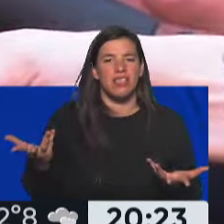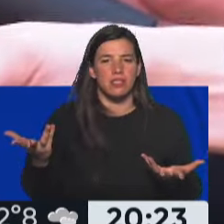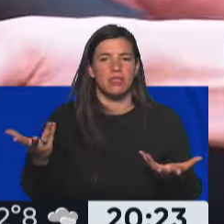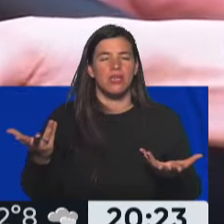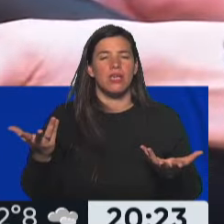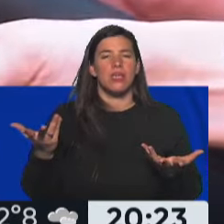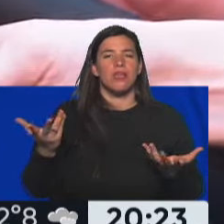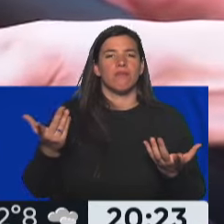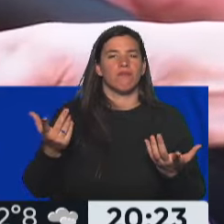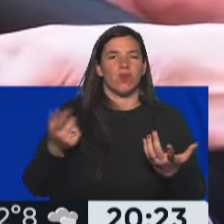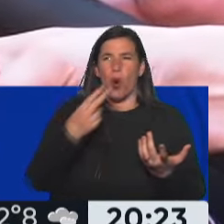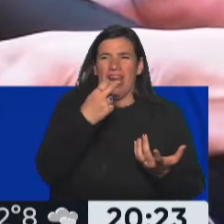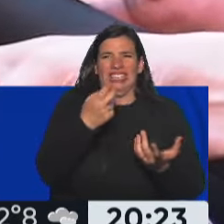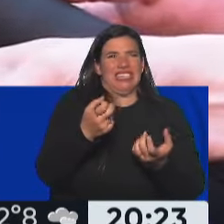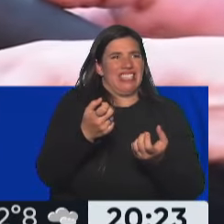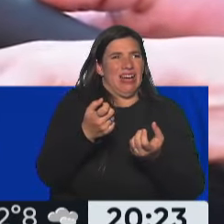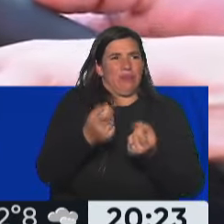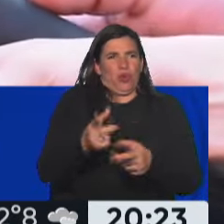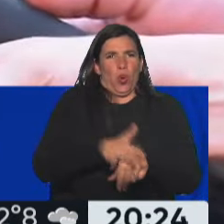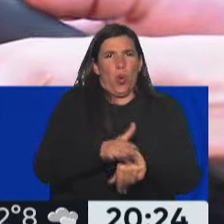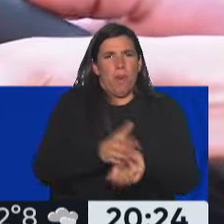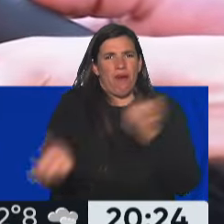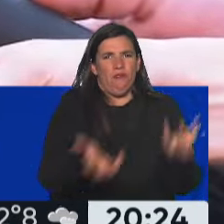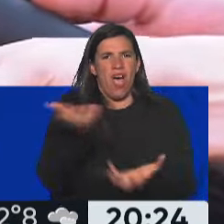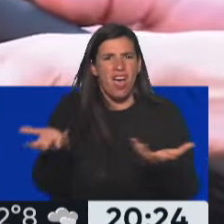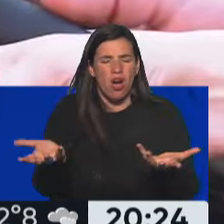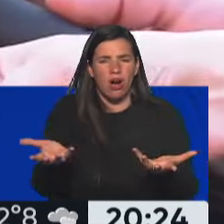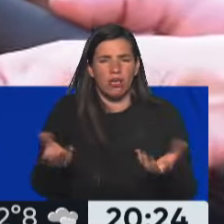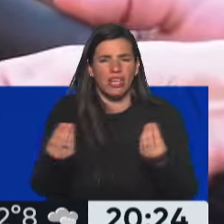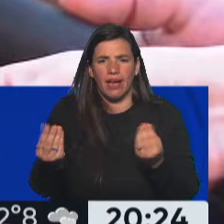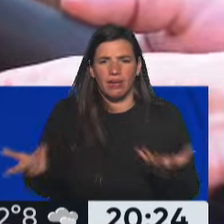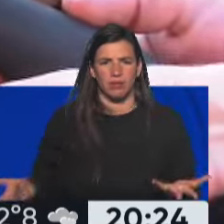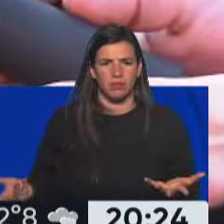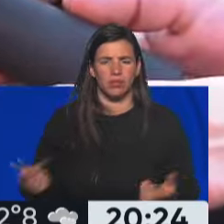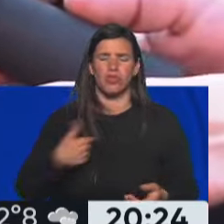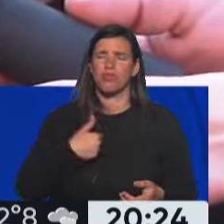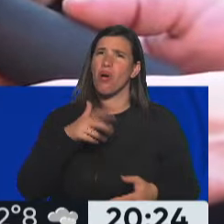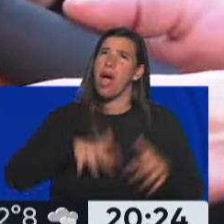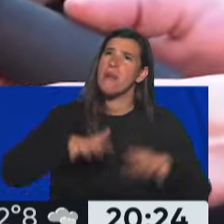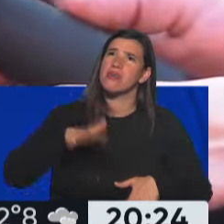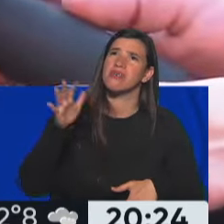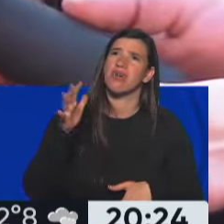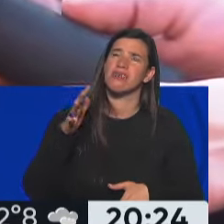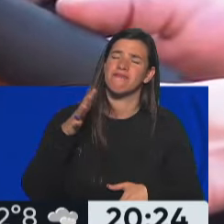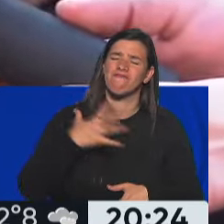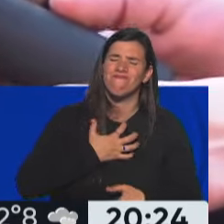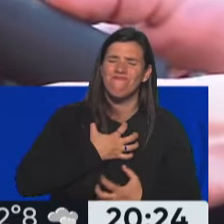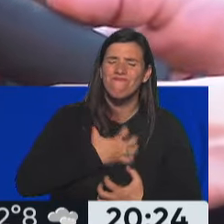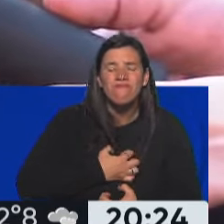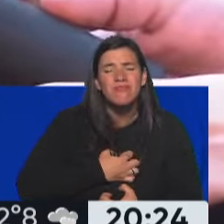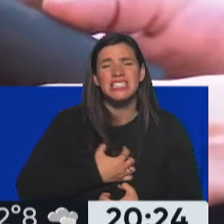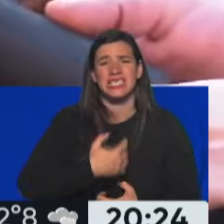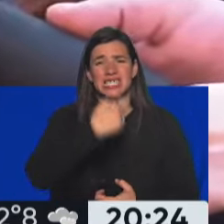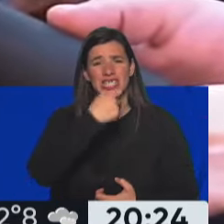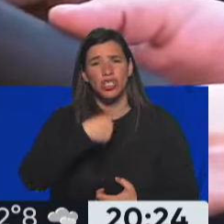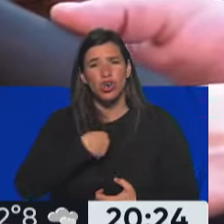Él tal vez si yo hubiese estado, ¿sabes por qué siento? A veces siento mucha culpa. Porque si yo hubiese estado, eso